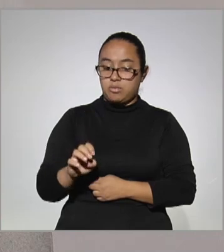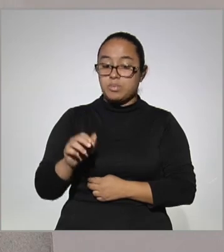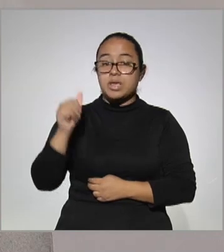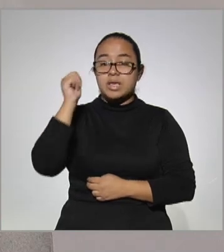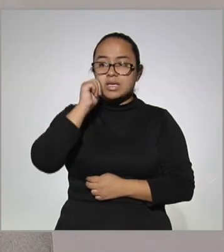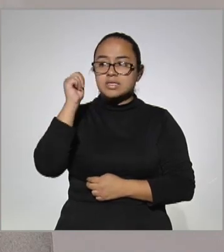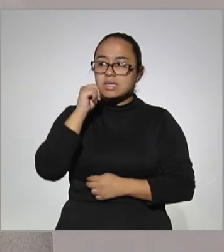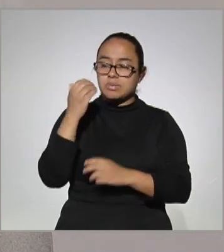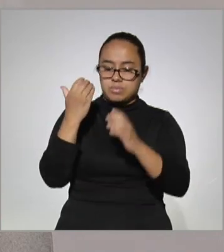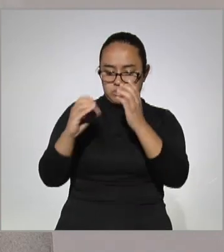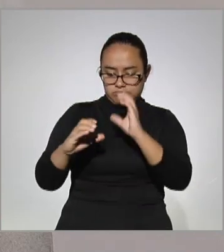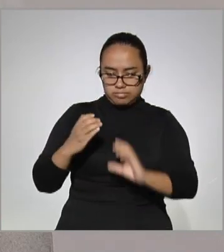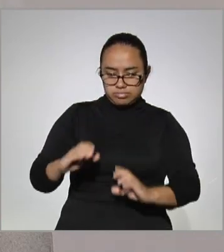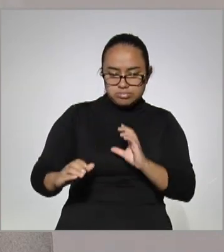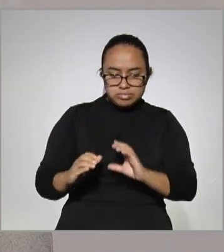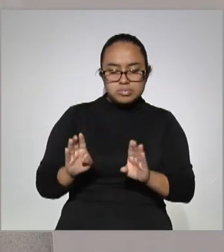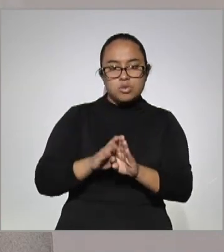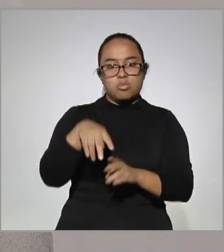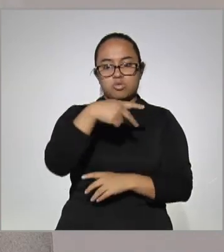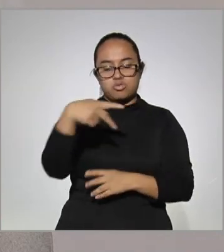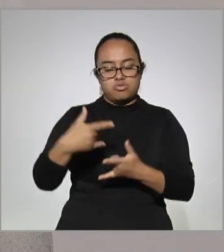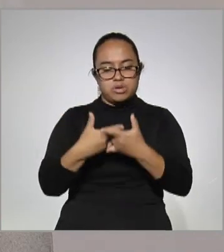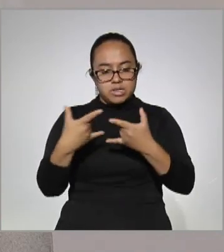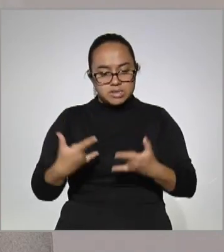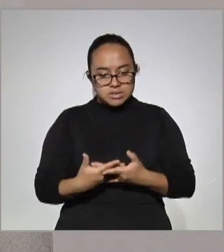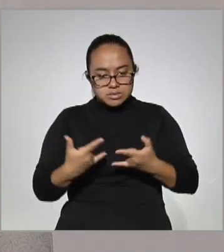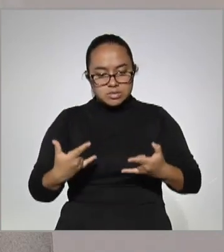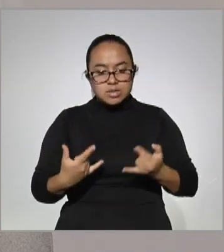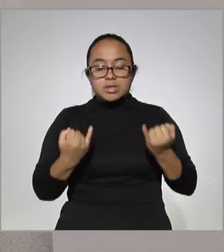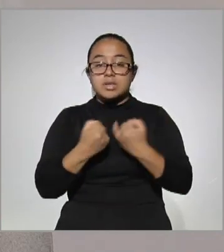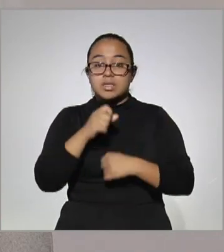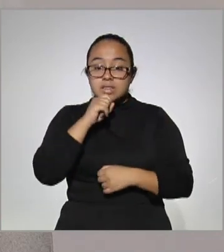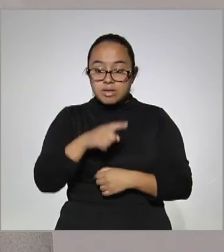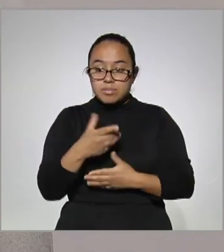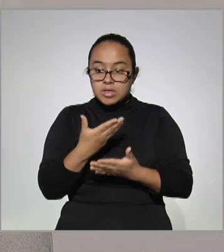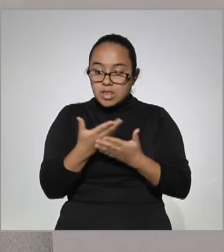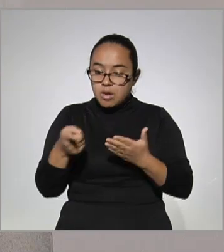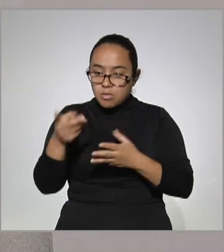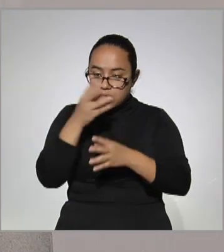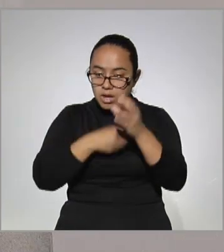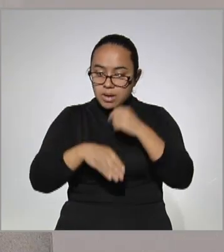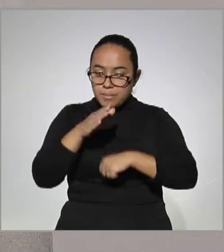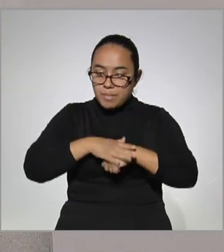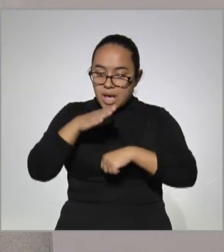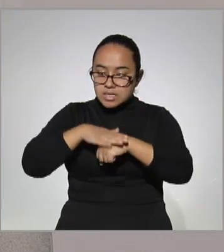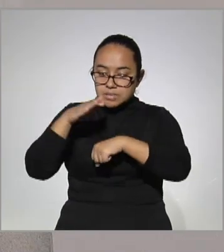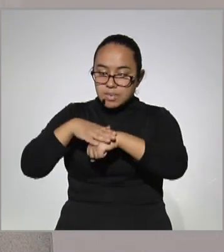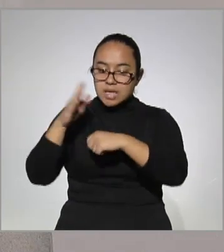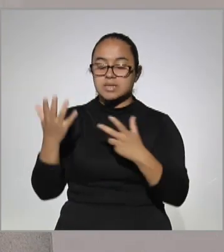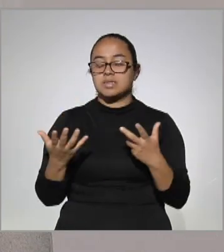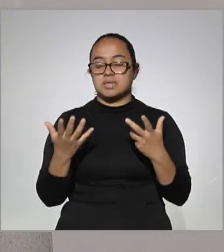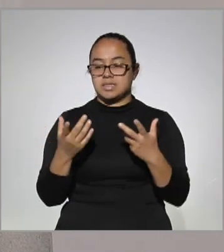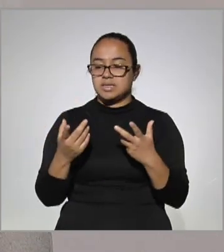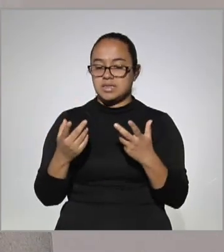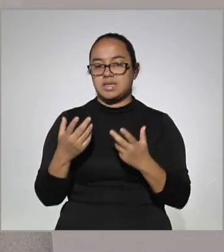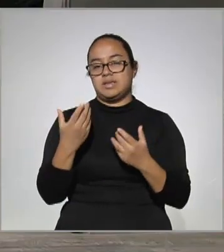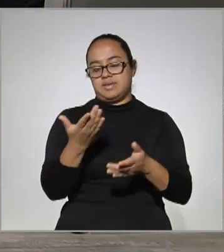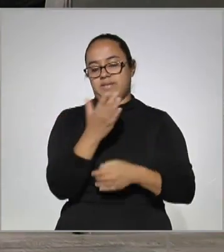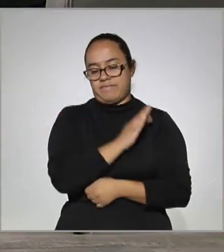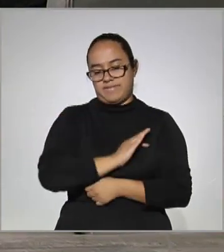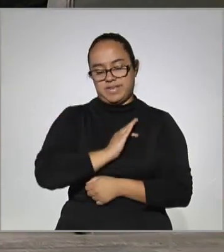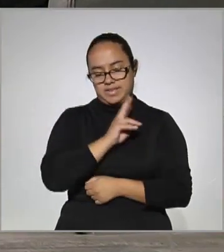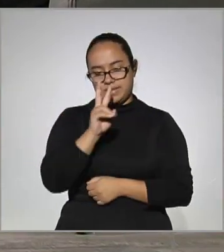siempre retroalimentando con sus experiencias y sobre todo vemos que cada vez aprenden más y más y más y pues por eso también les